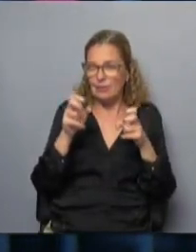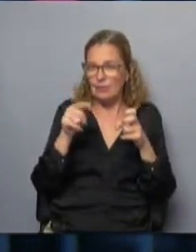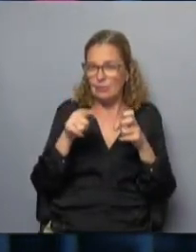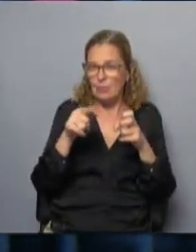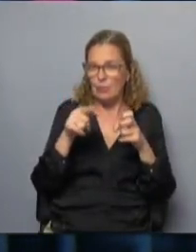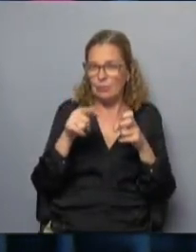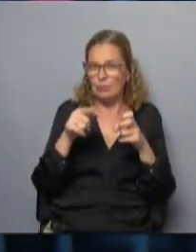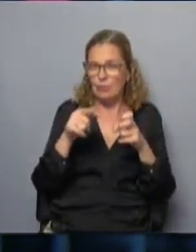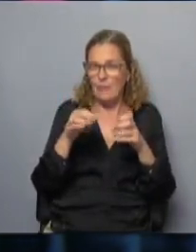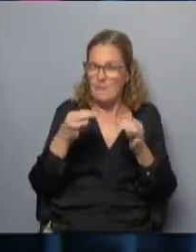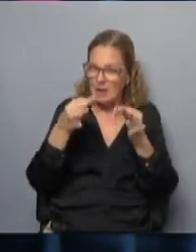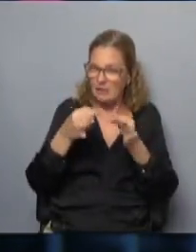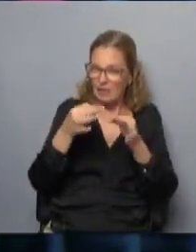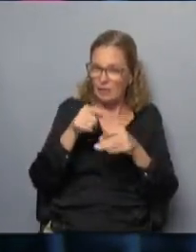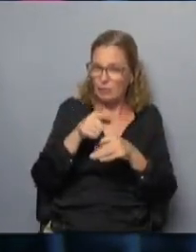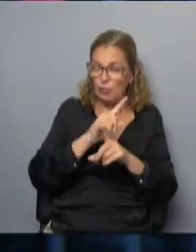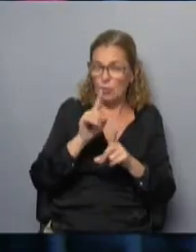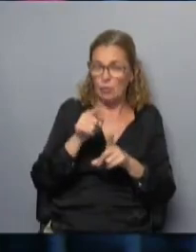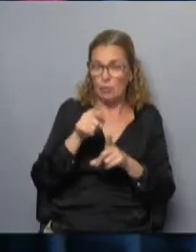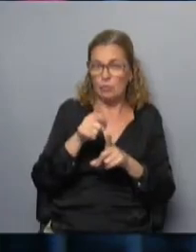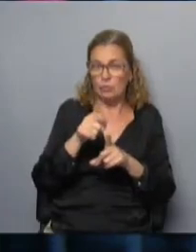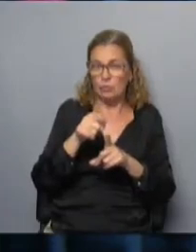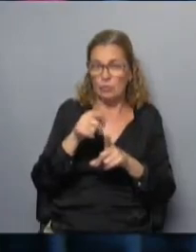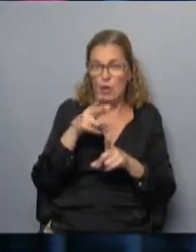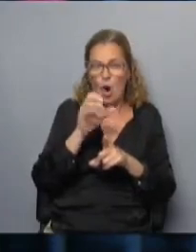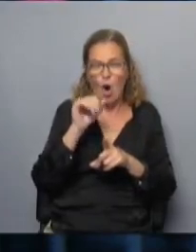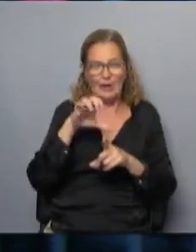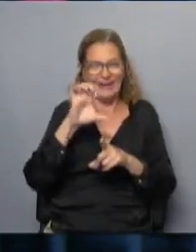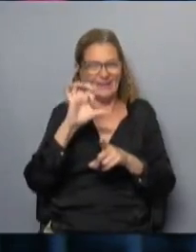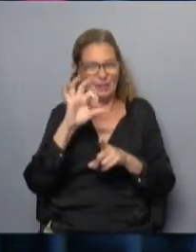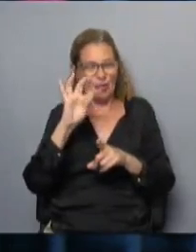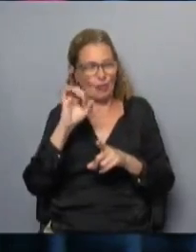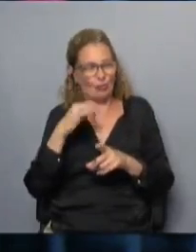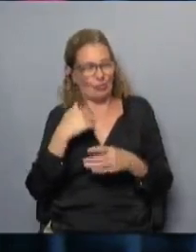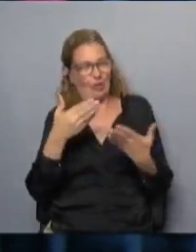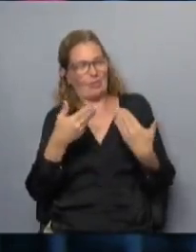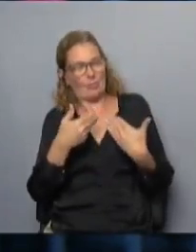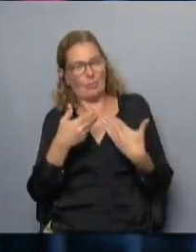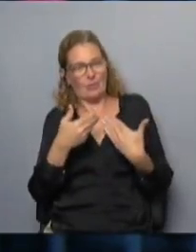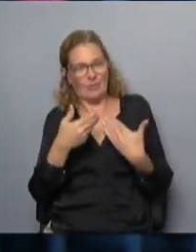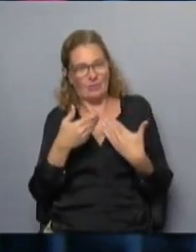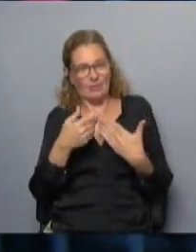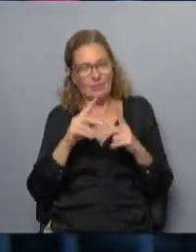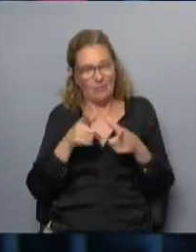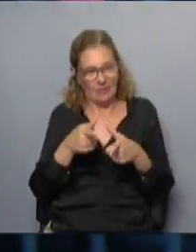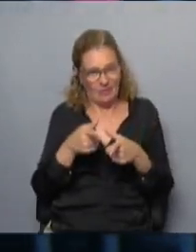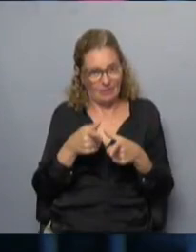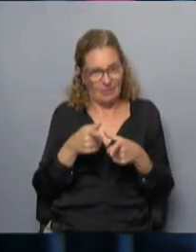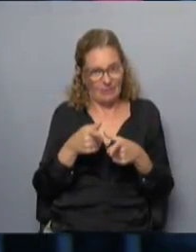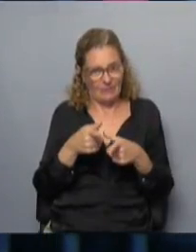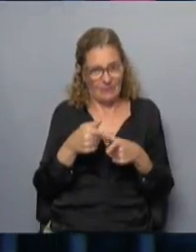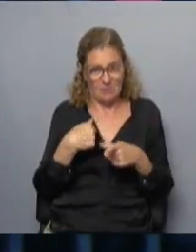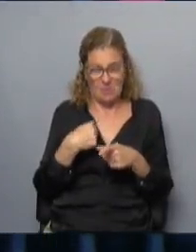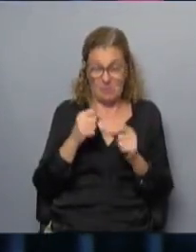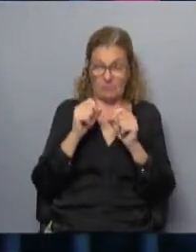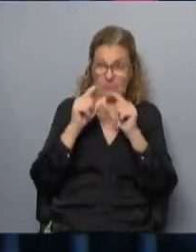no mucha gente y los honestos no hasta niegan la religión no me